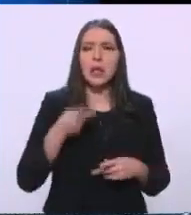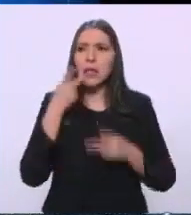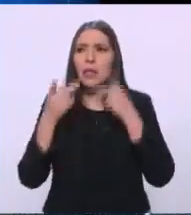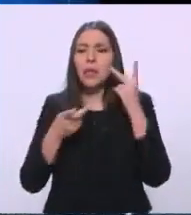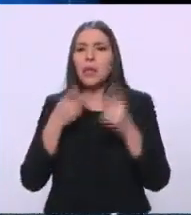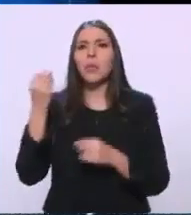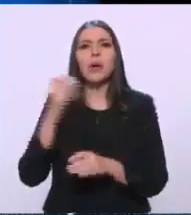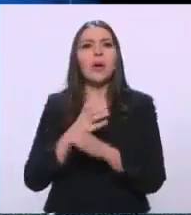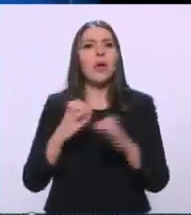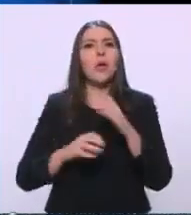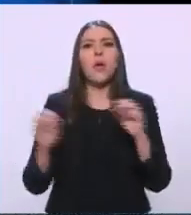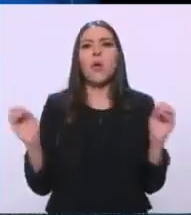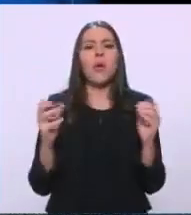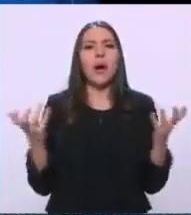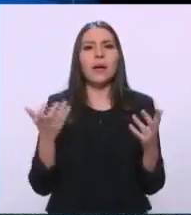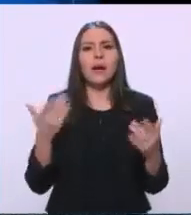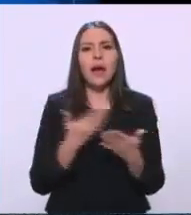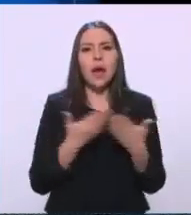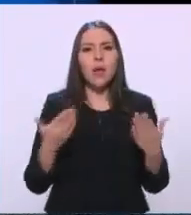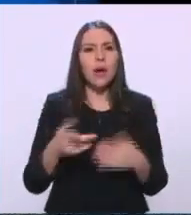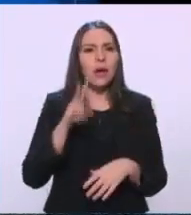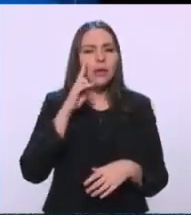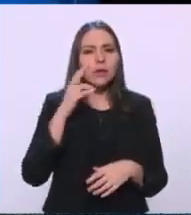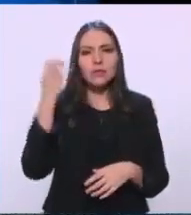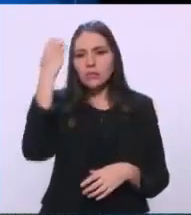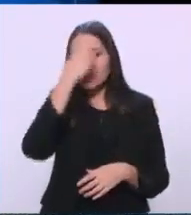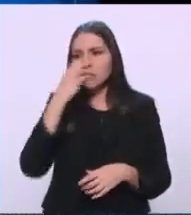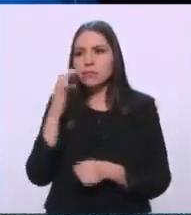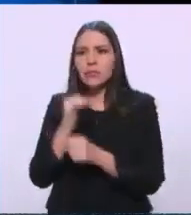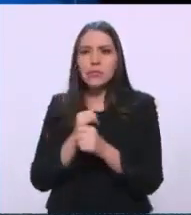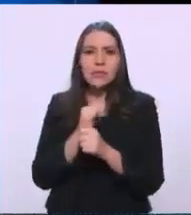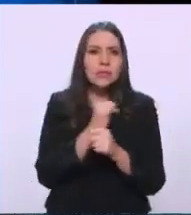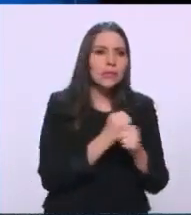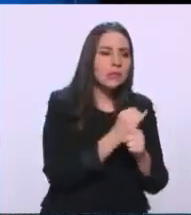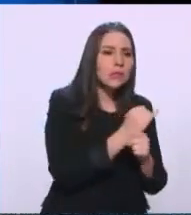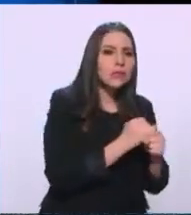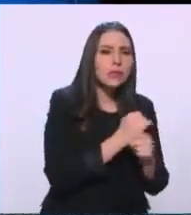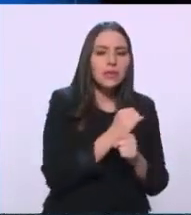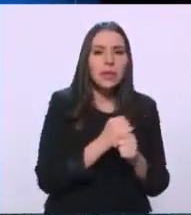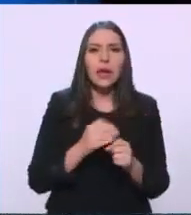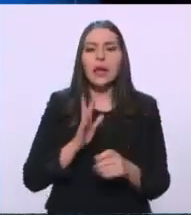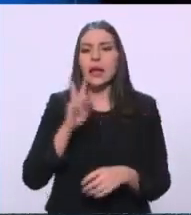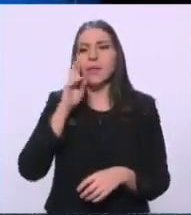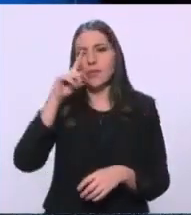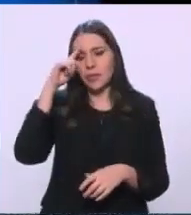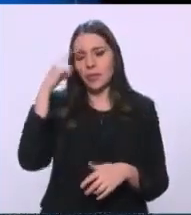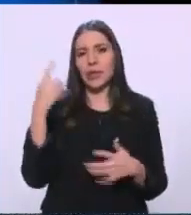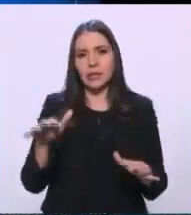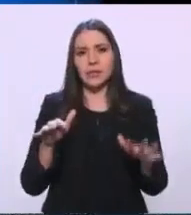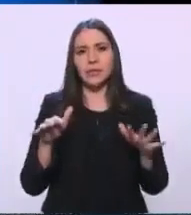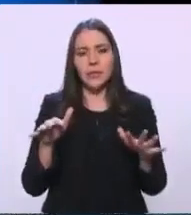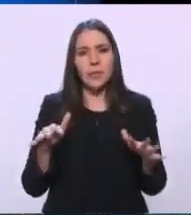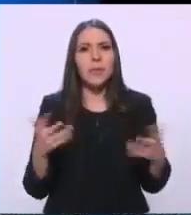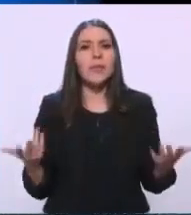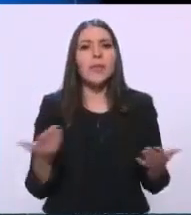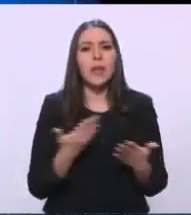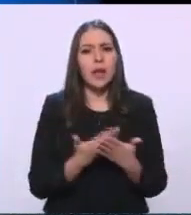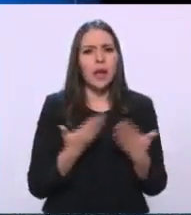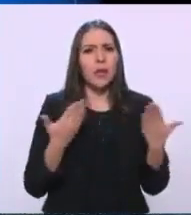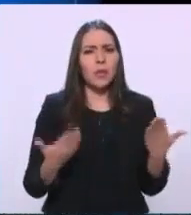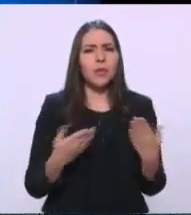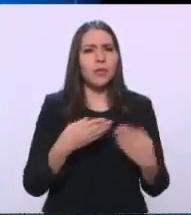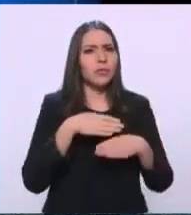y es evidente a través de las investigaciones judiciales que llevaron a cabo, pero también estas medidas en